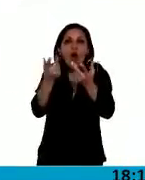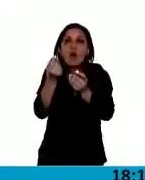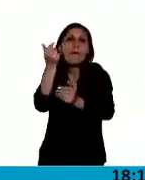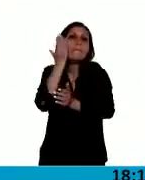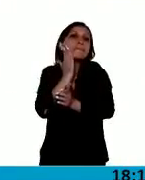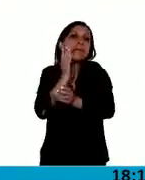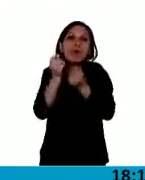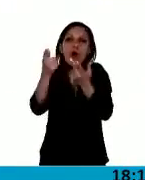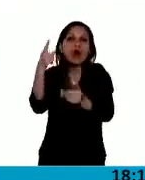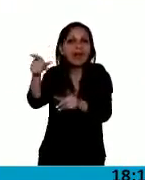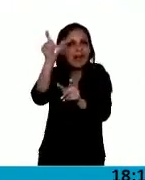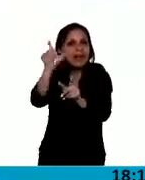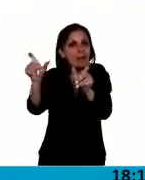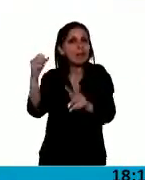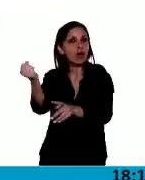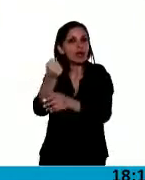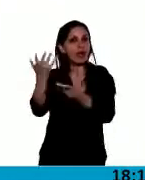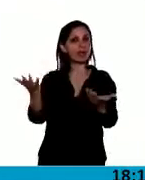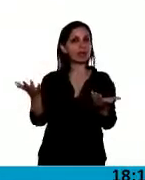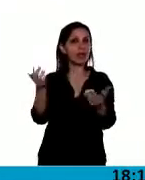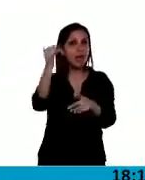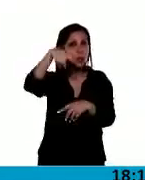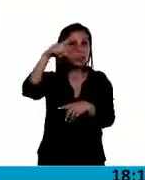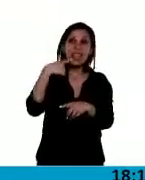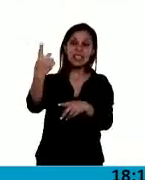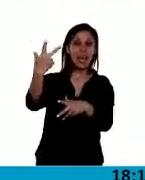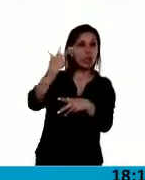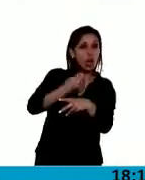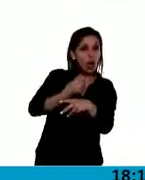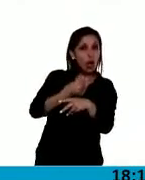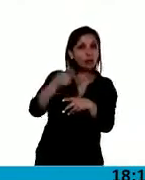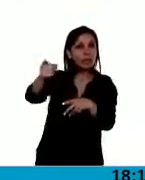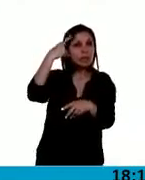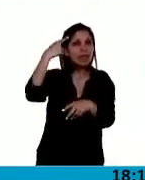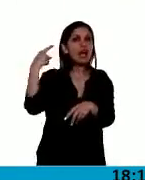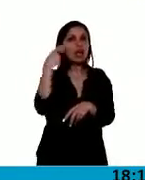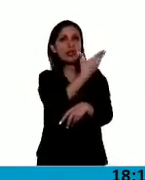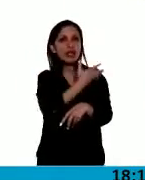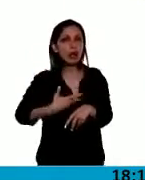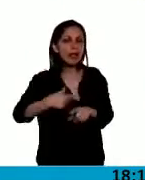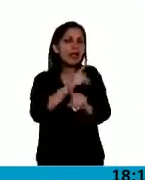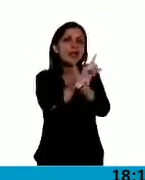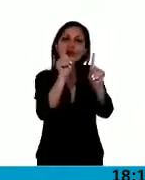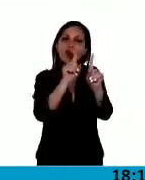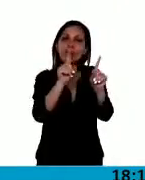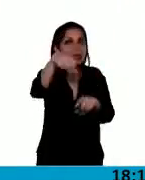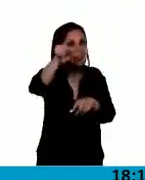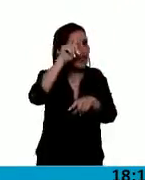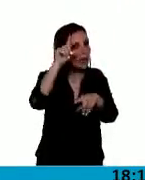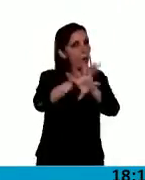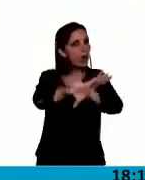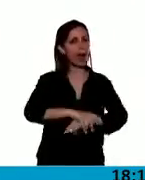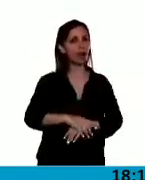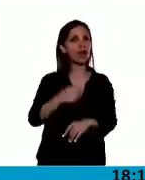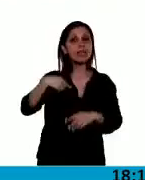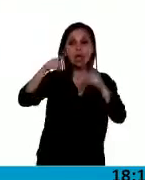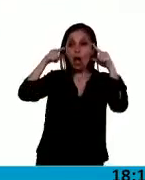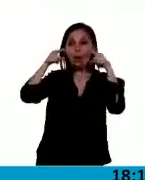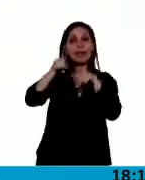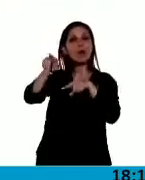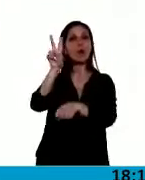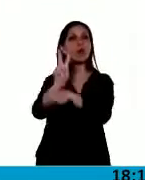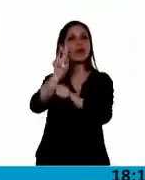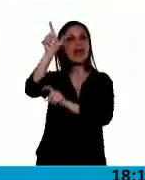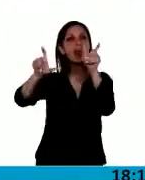Se equivocaron. Este proyecto no es en contra de ningún gobierno. Este proyecto es para cuidar a los trabajadores de la